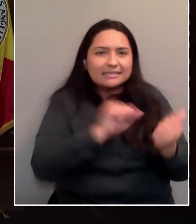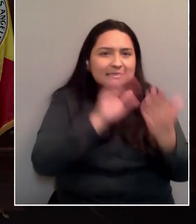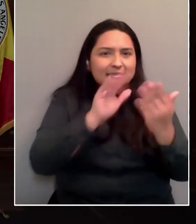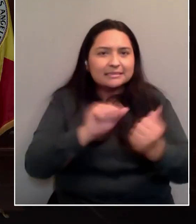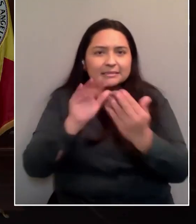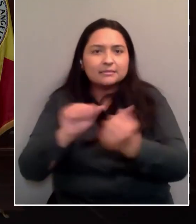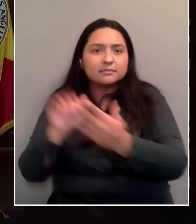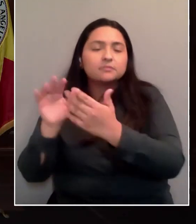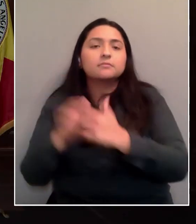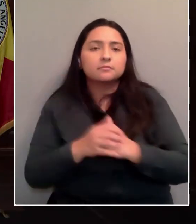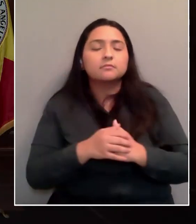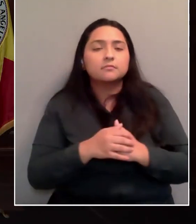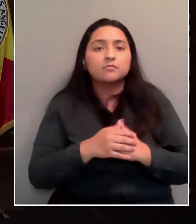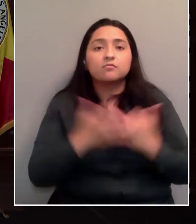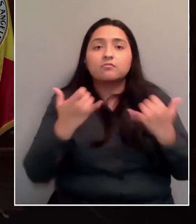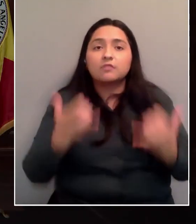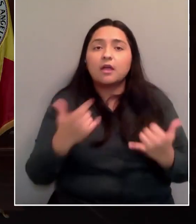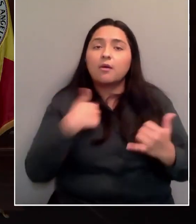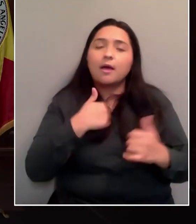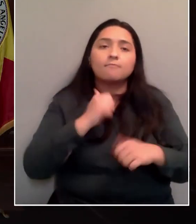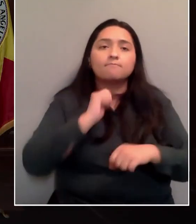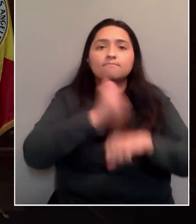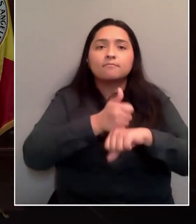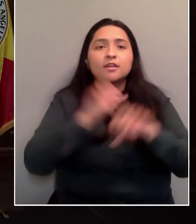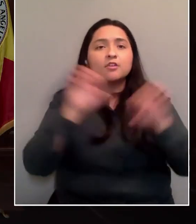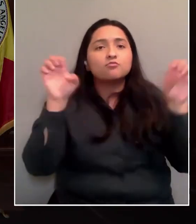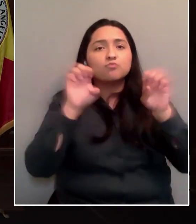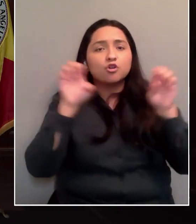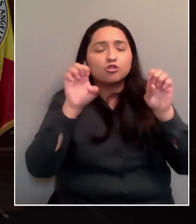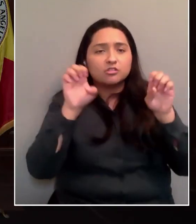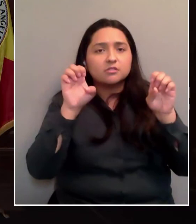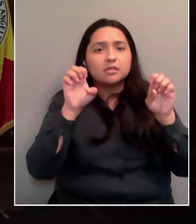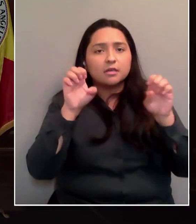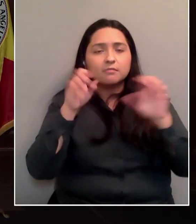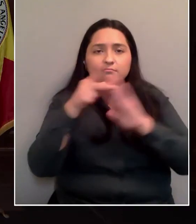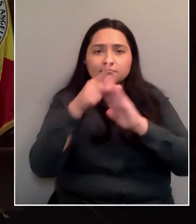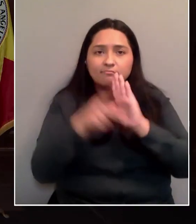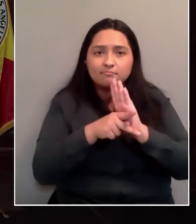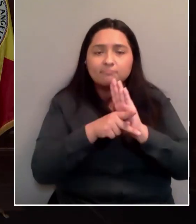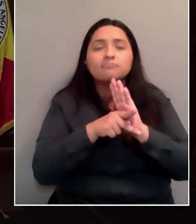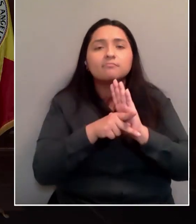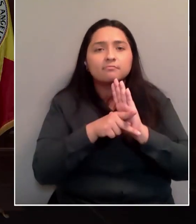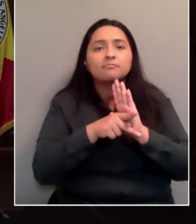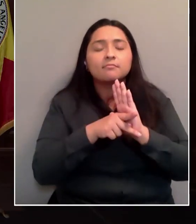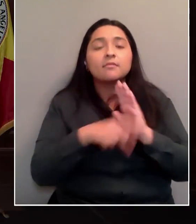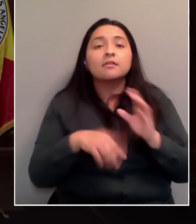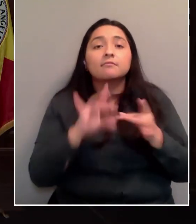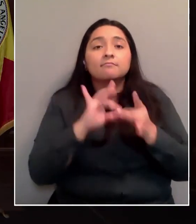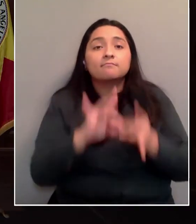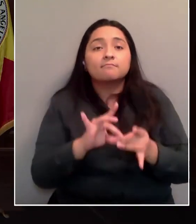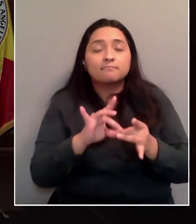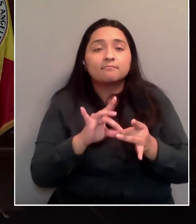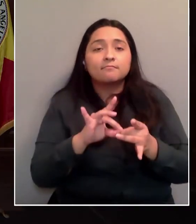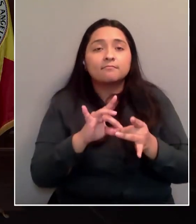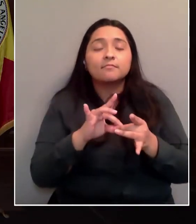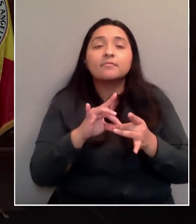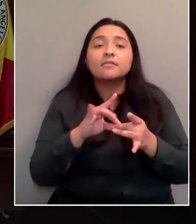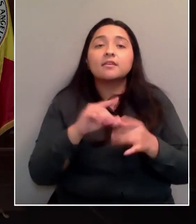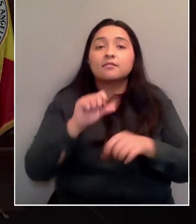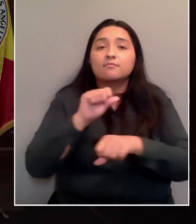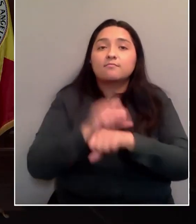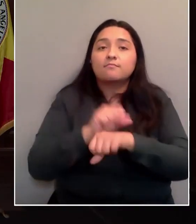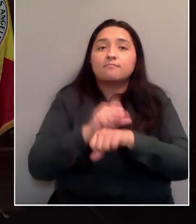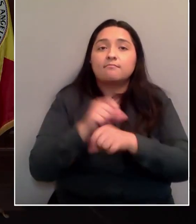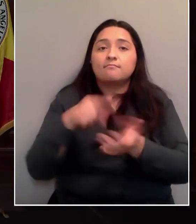emergencia para ampliar el suplemento a la poliza de permisos pagados a los empleados que han estado trabajando